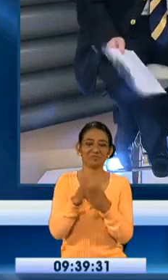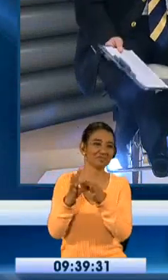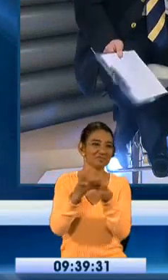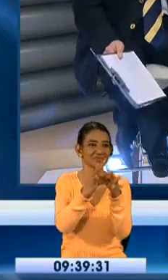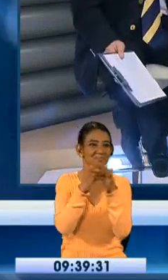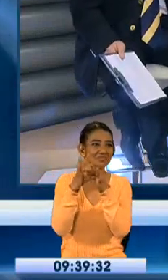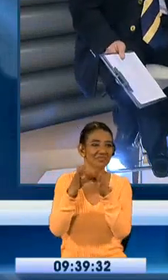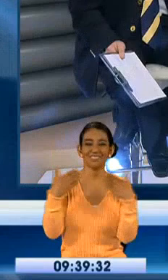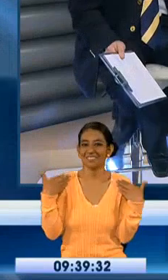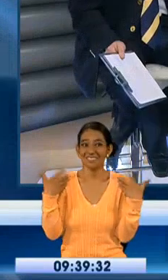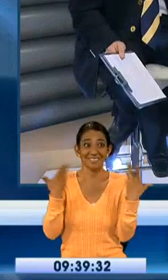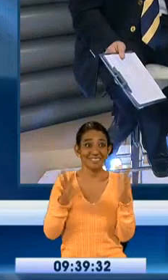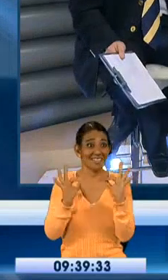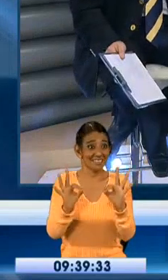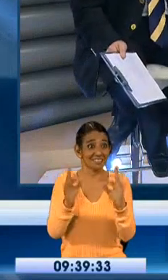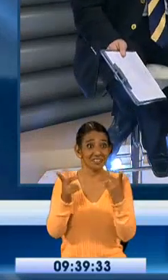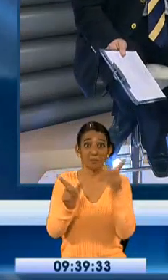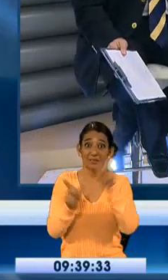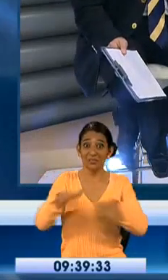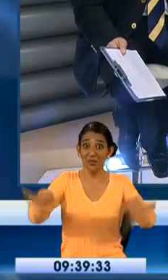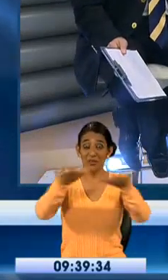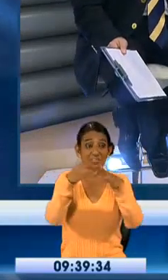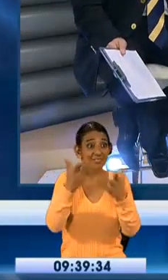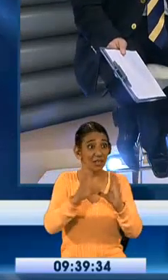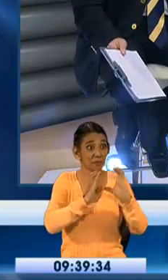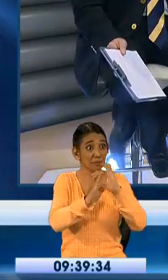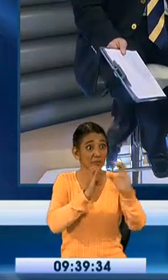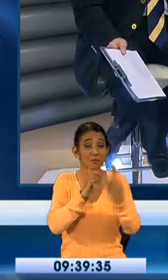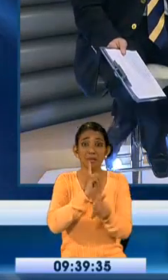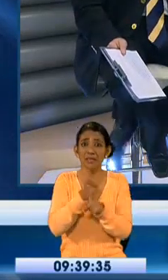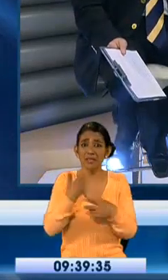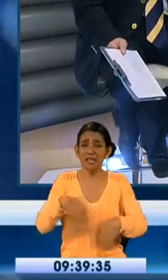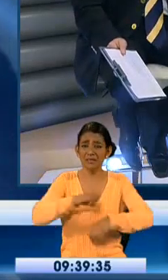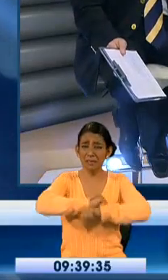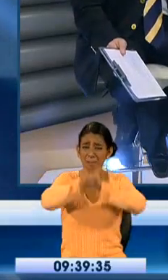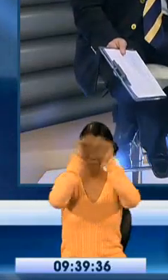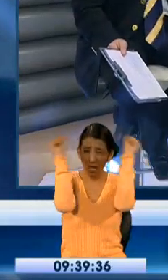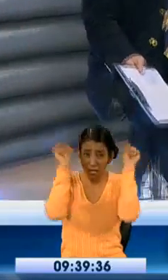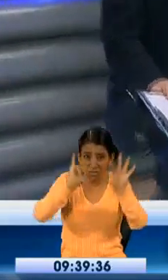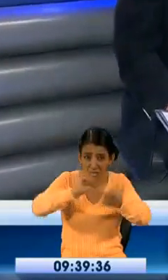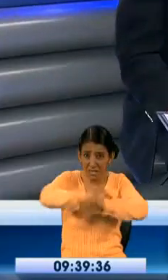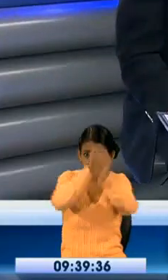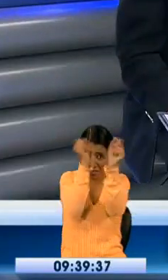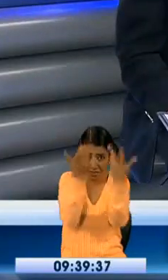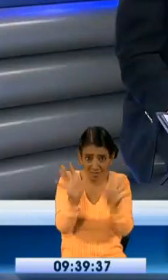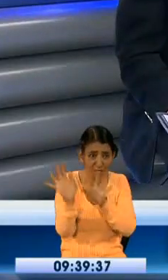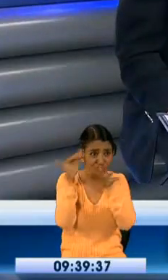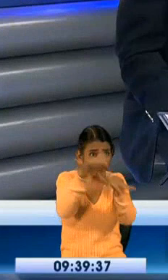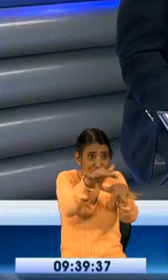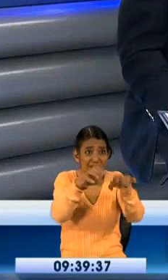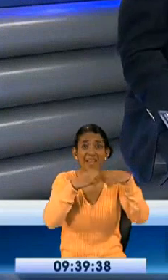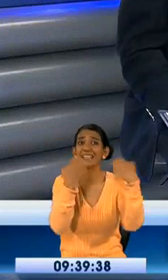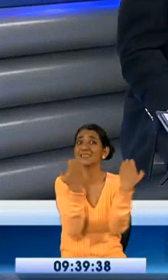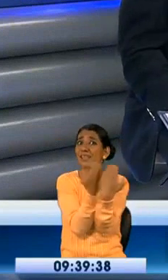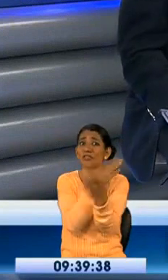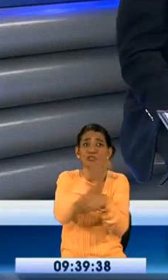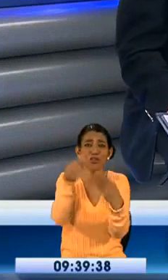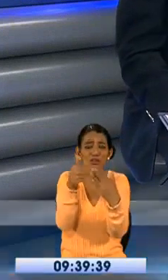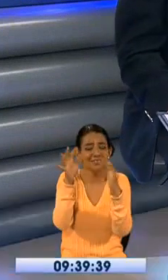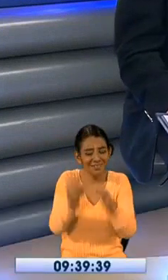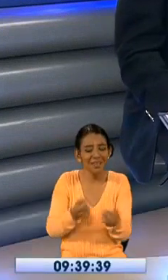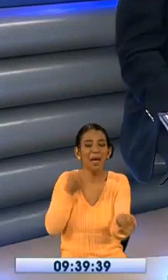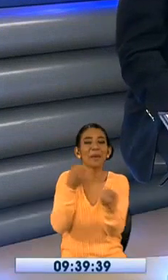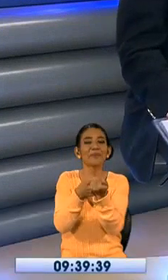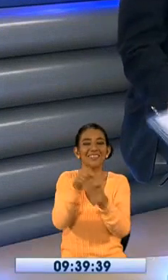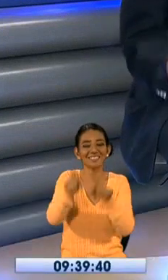Ya está prendidísima la gente. Ahí hablábamos contigo, Robert, que desde tan tempranito, desde las 6 de la mañana, ya están ahí toditos para querer apoyar a